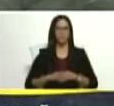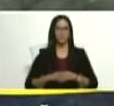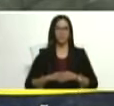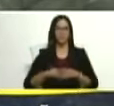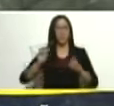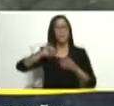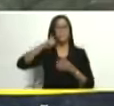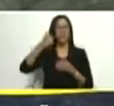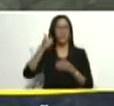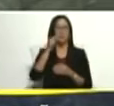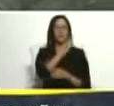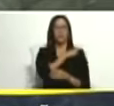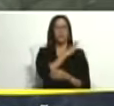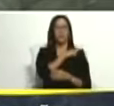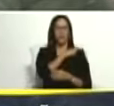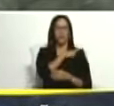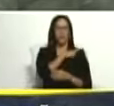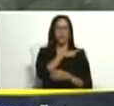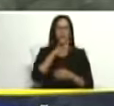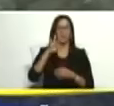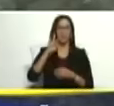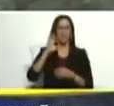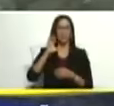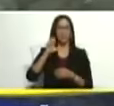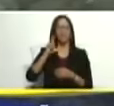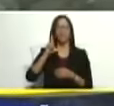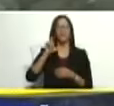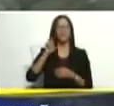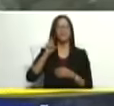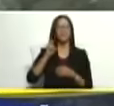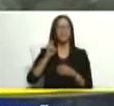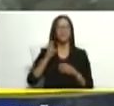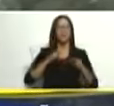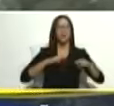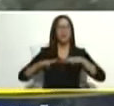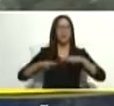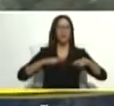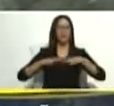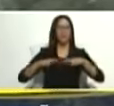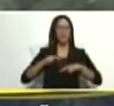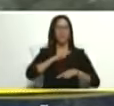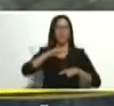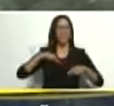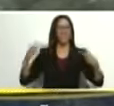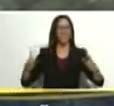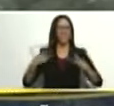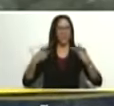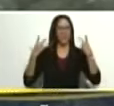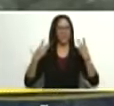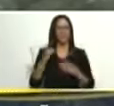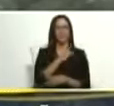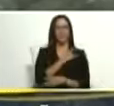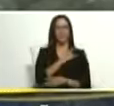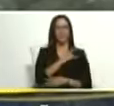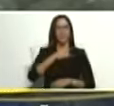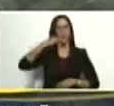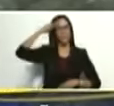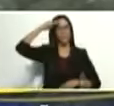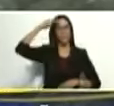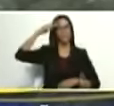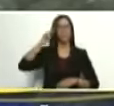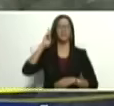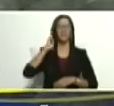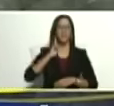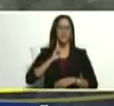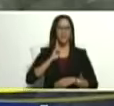Mayor General Félix Osorio, rector de nuestra gloriosa Universidad Militar